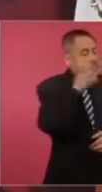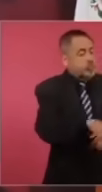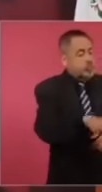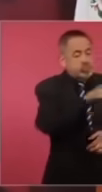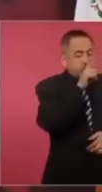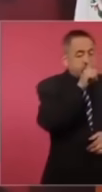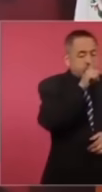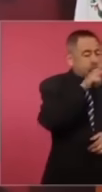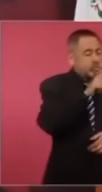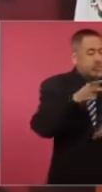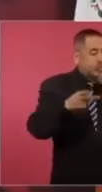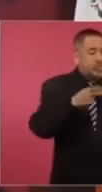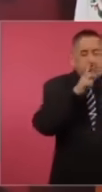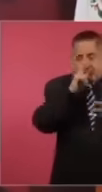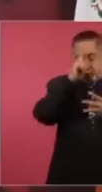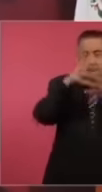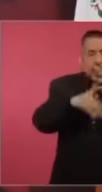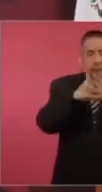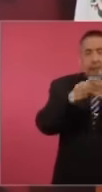sobre la violencia.